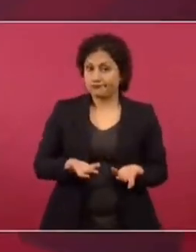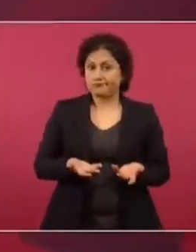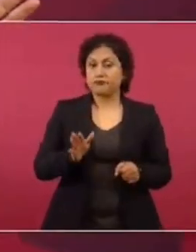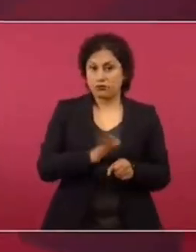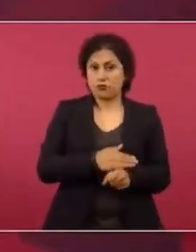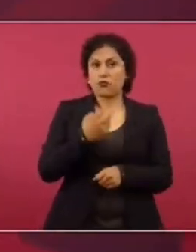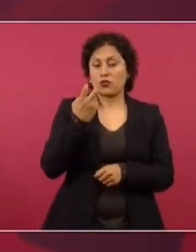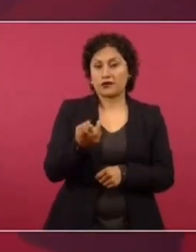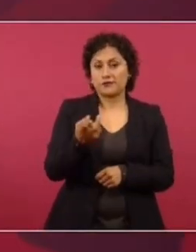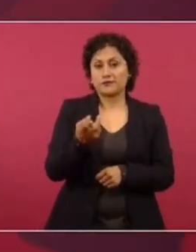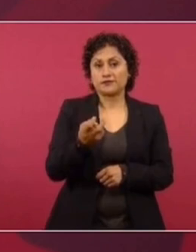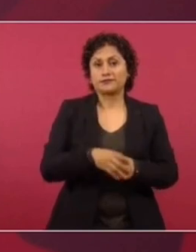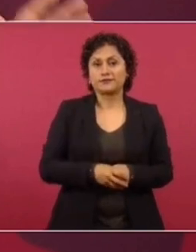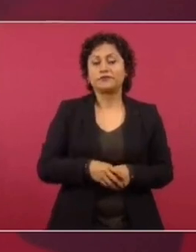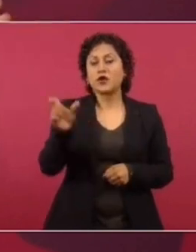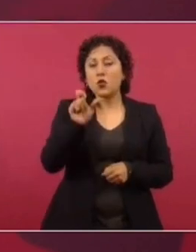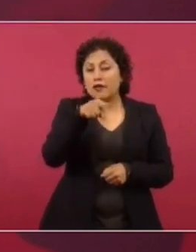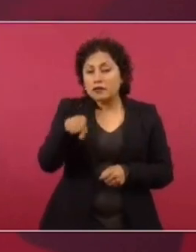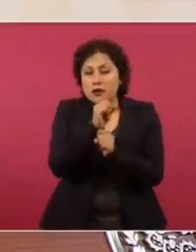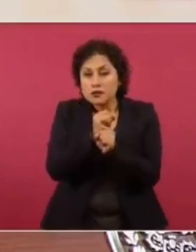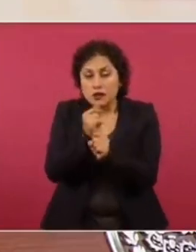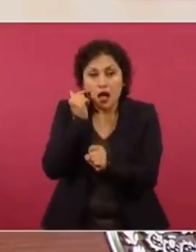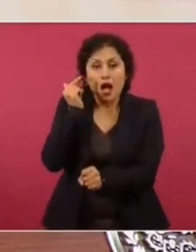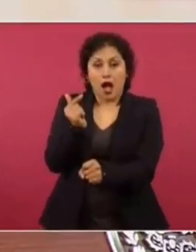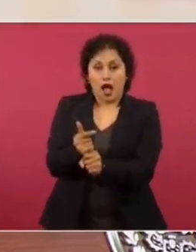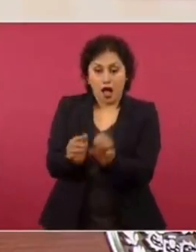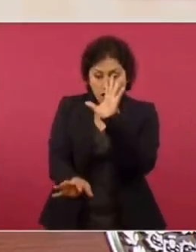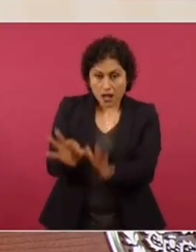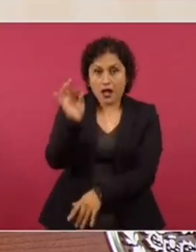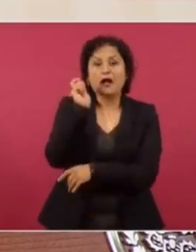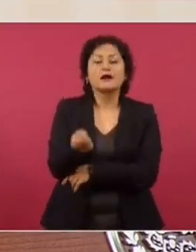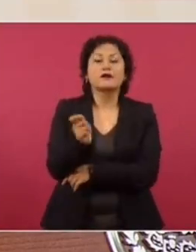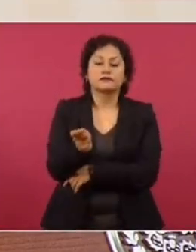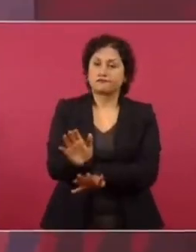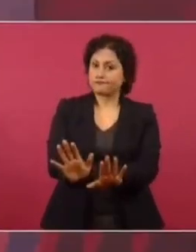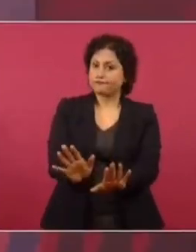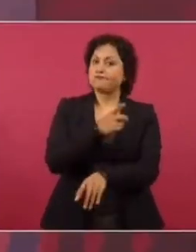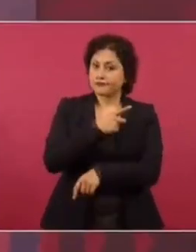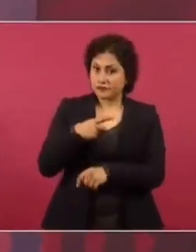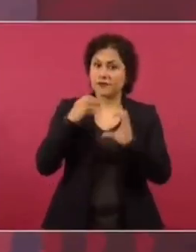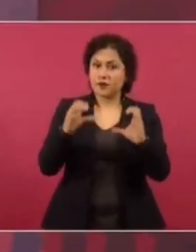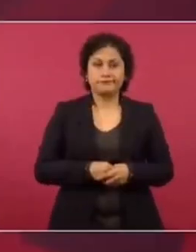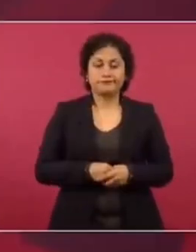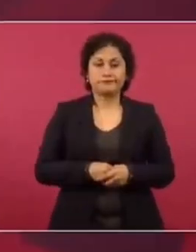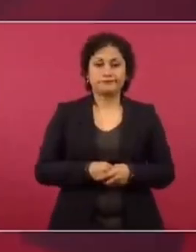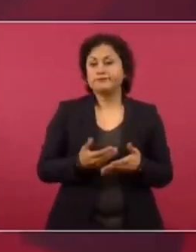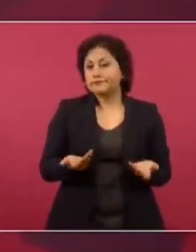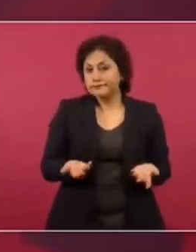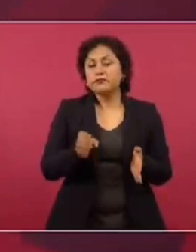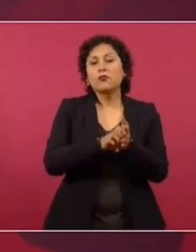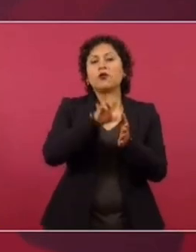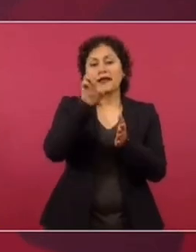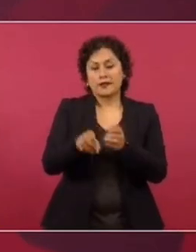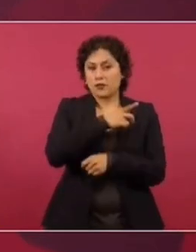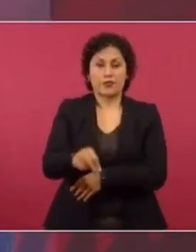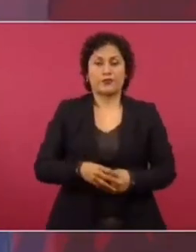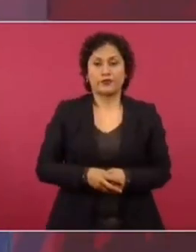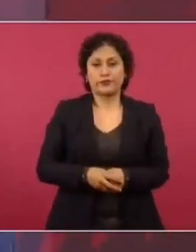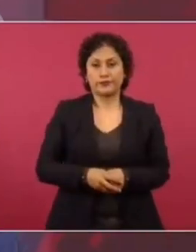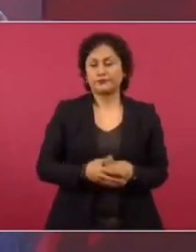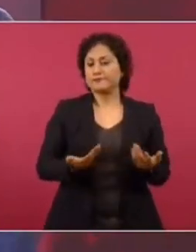ya cuando surgen todas estas cosas, pues hay que tener cuidado, cuando menos preguntarnos de parte de quién.